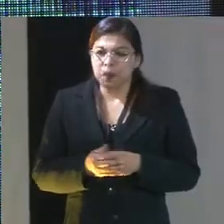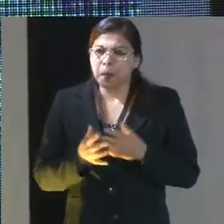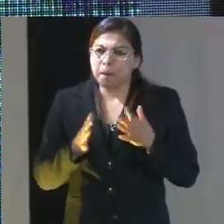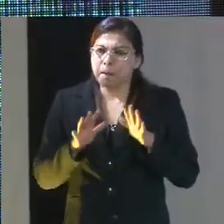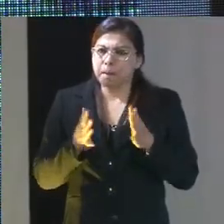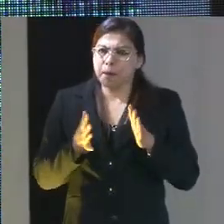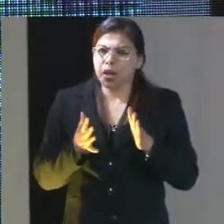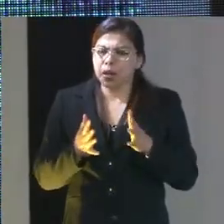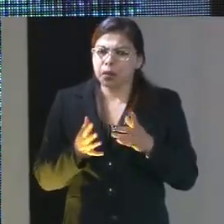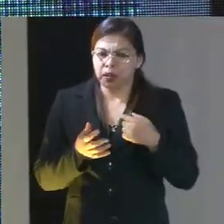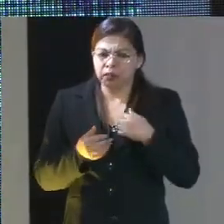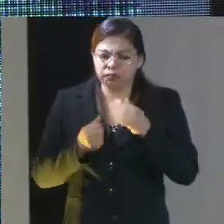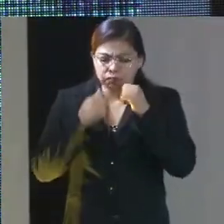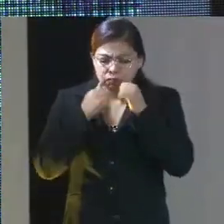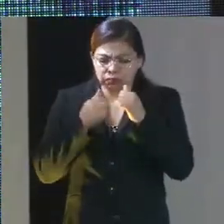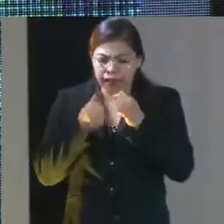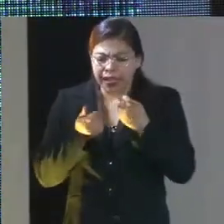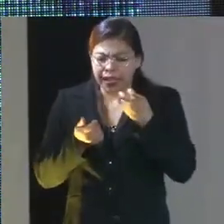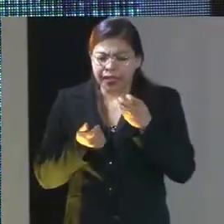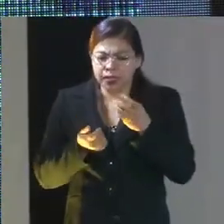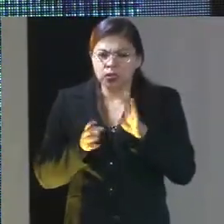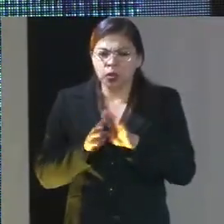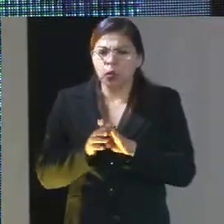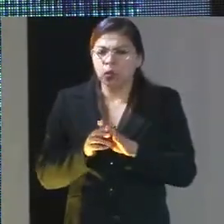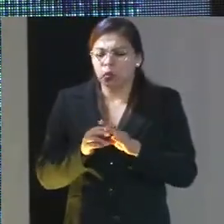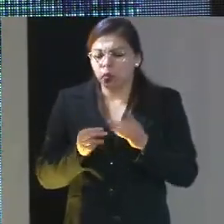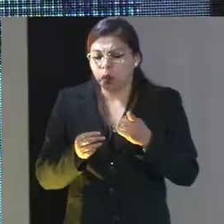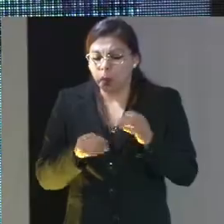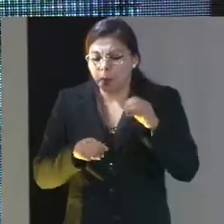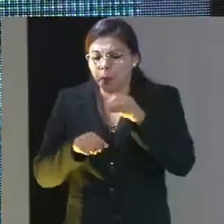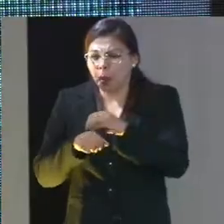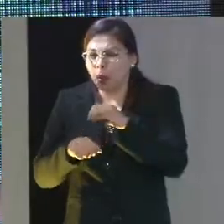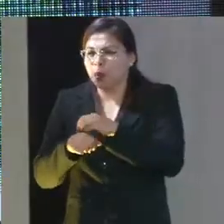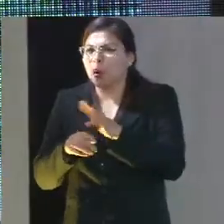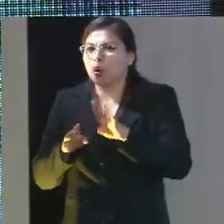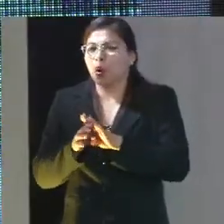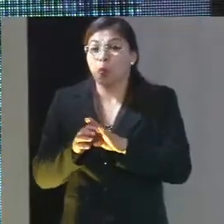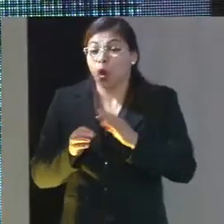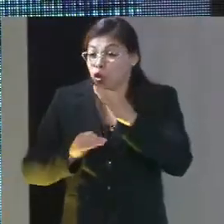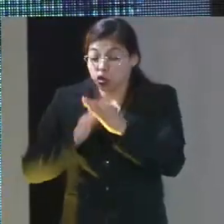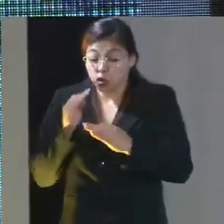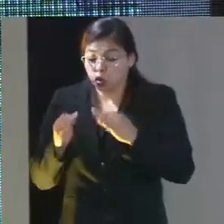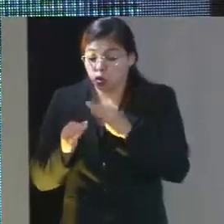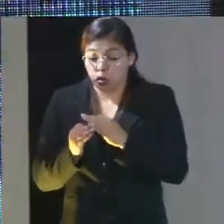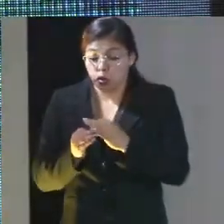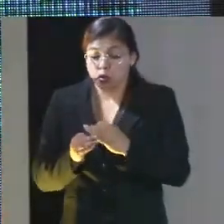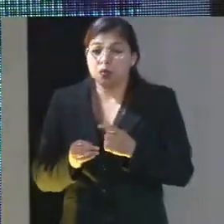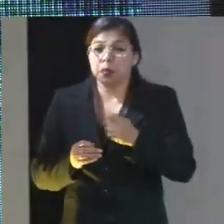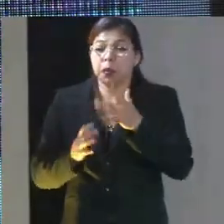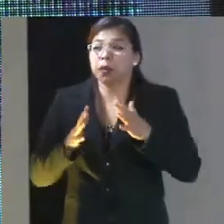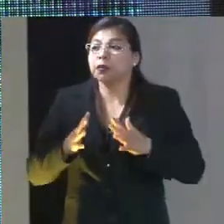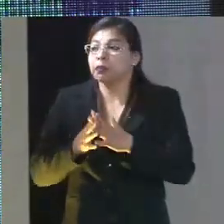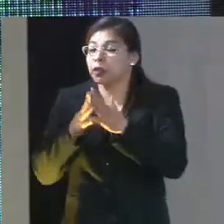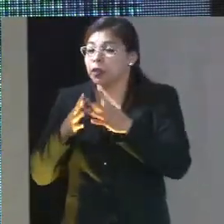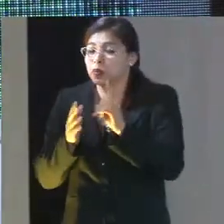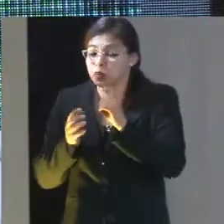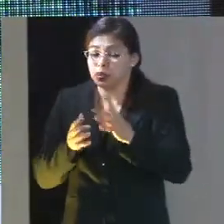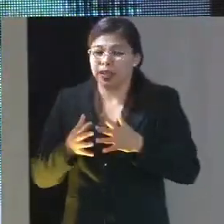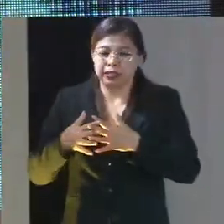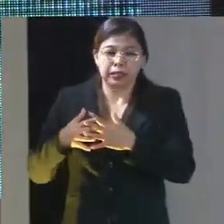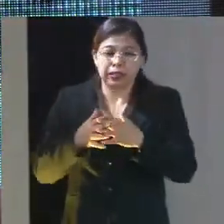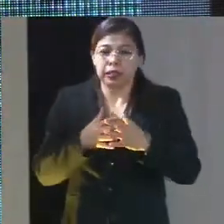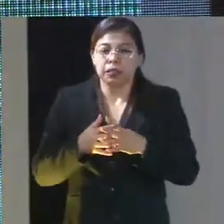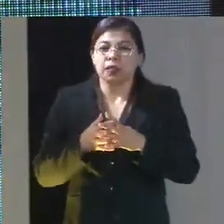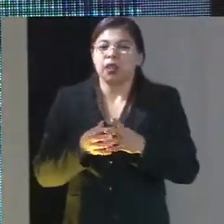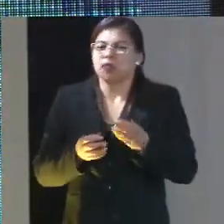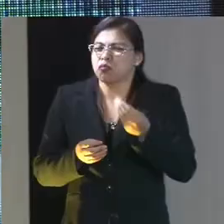Más o menos atendibles, todas estas posiciones se construyen sobre la absolutización de las primeras batallas de una guerra que duró